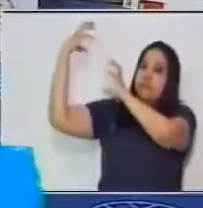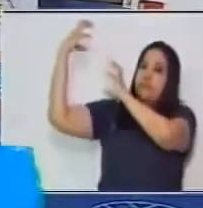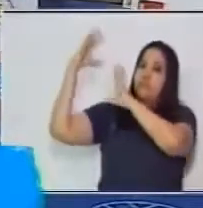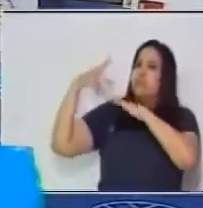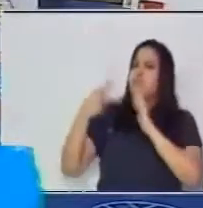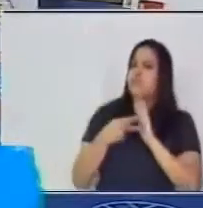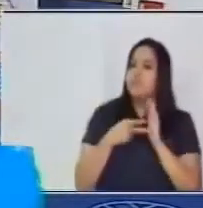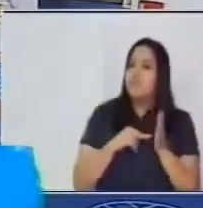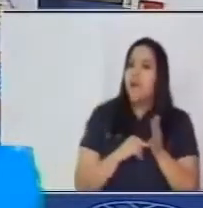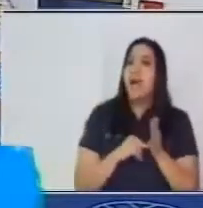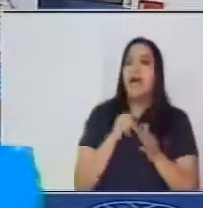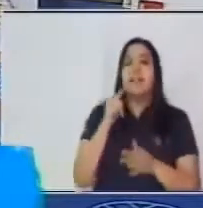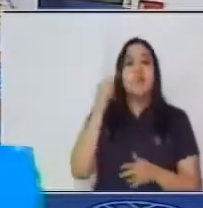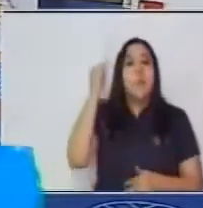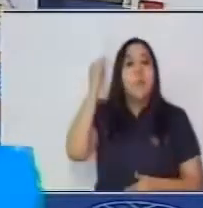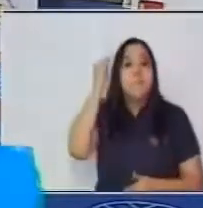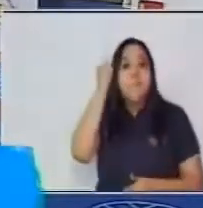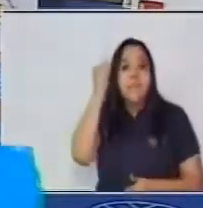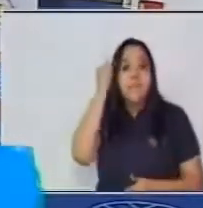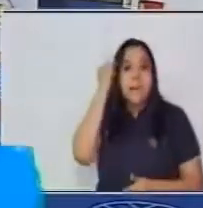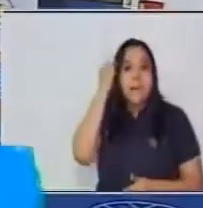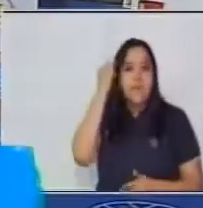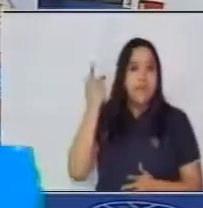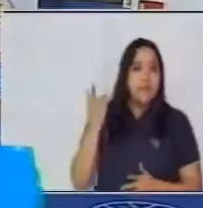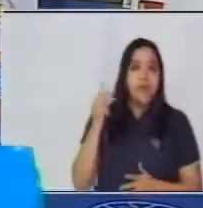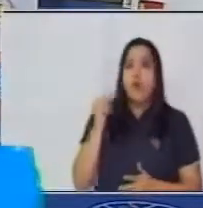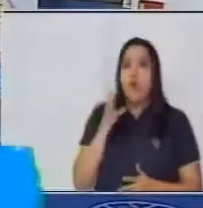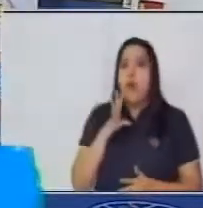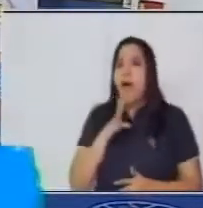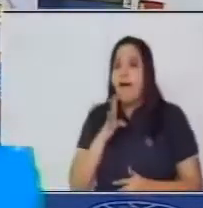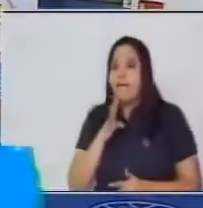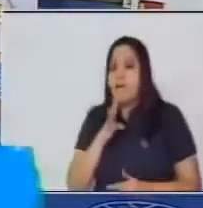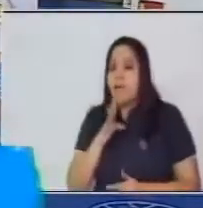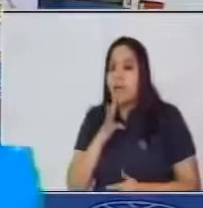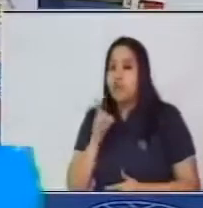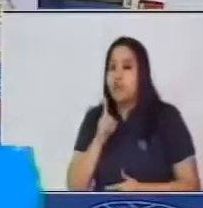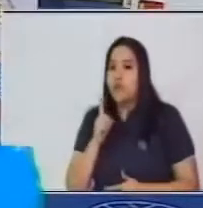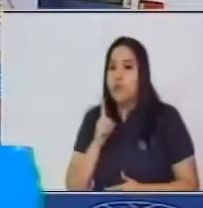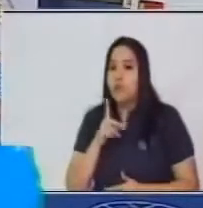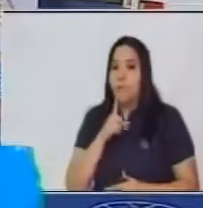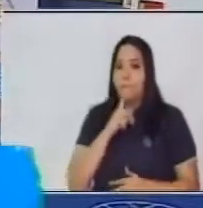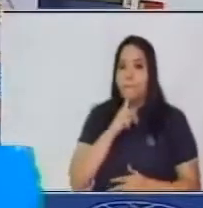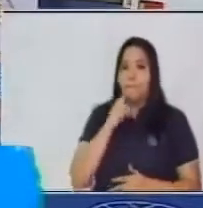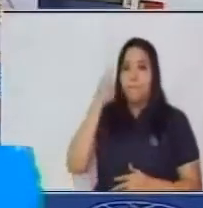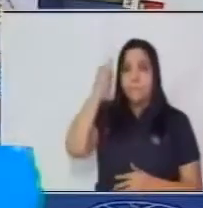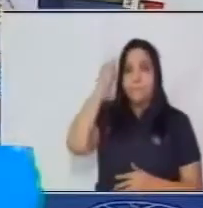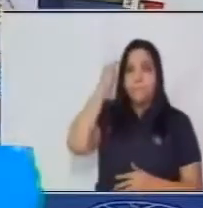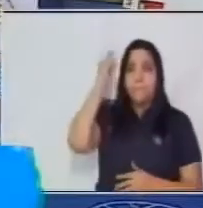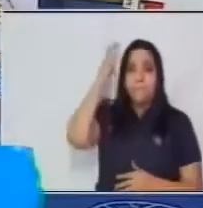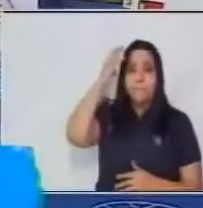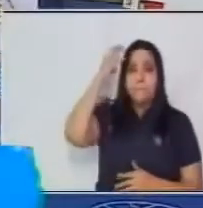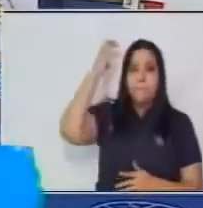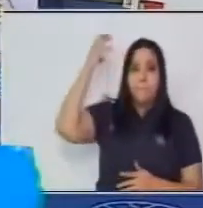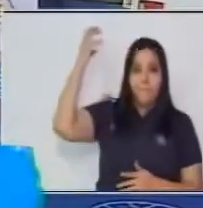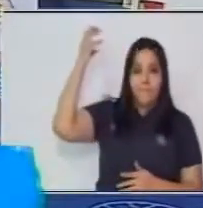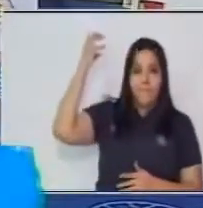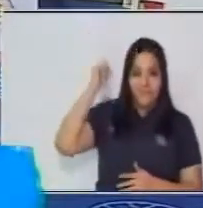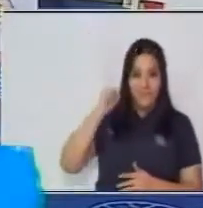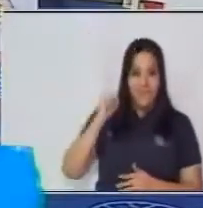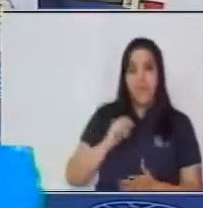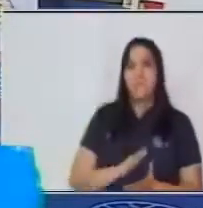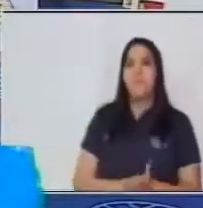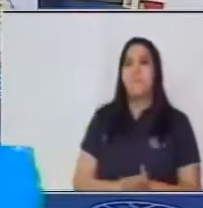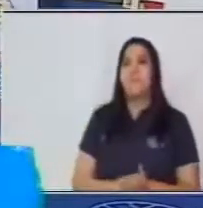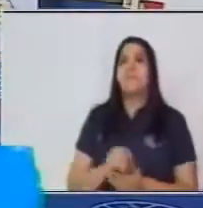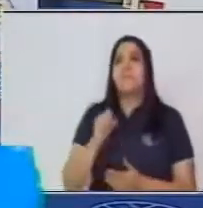Que es un pensamiento. El personaje no está hablando a alguien más, sino que lo está pensando. Luego tenemos este otro globo que ya